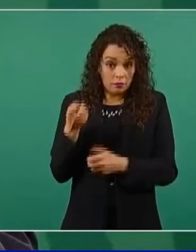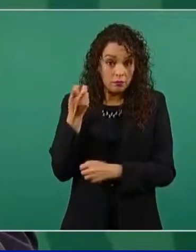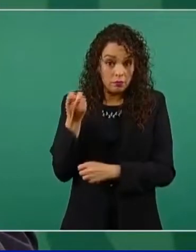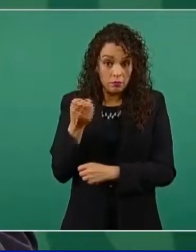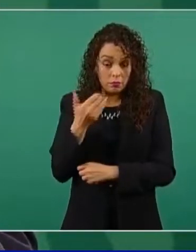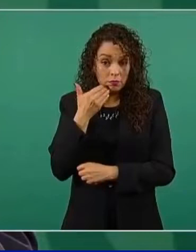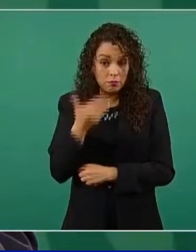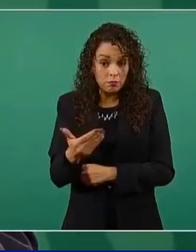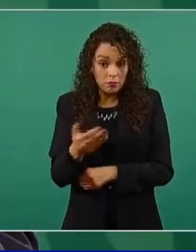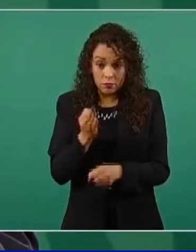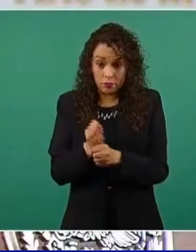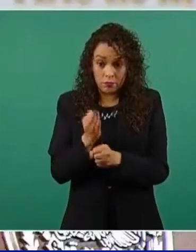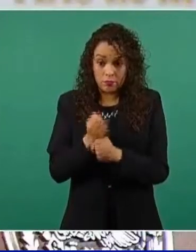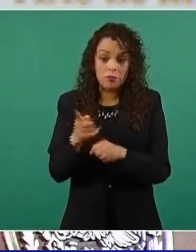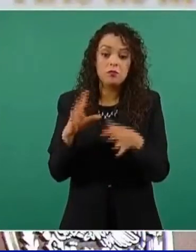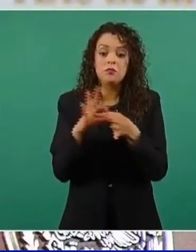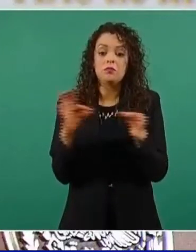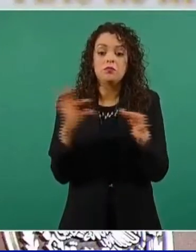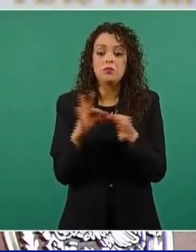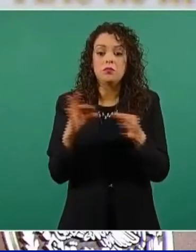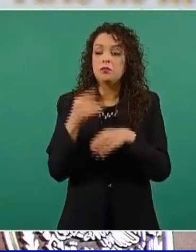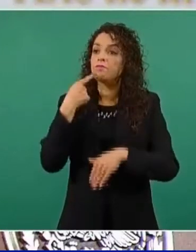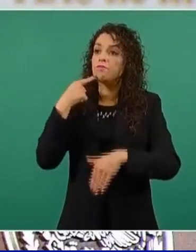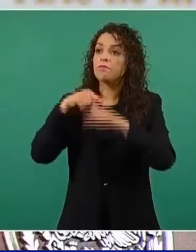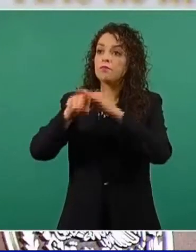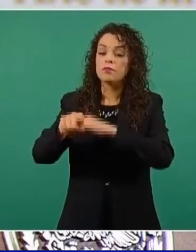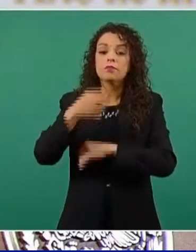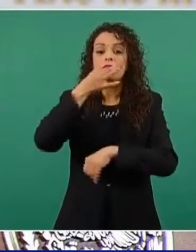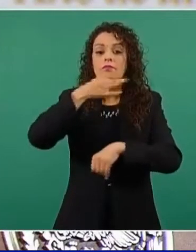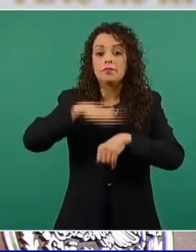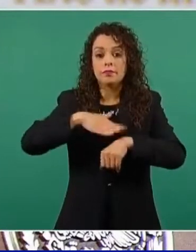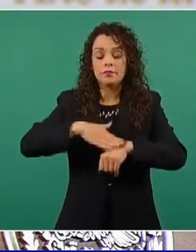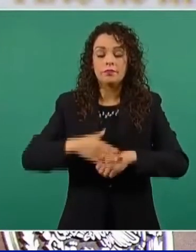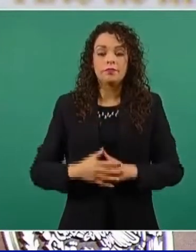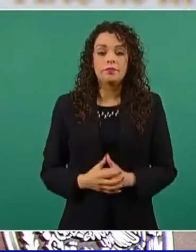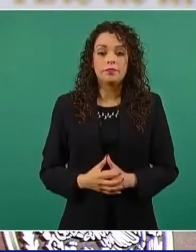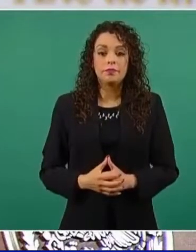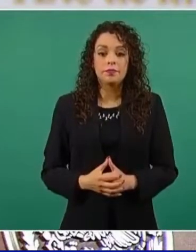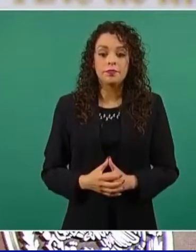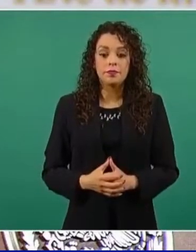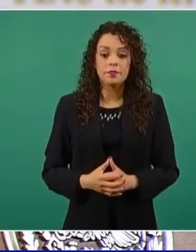en estos momentos. Y